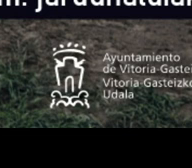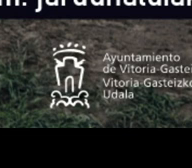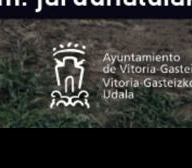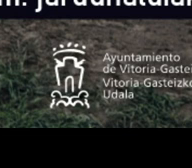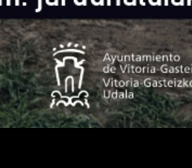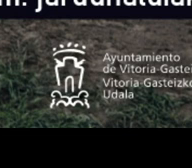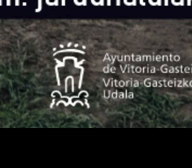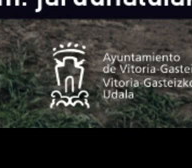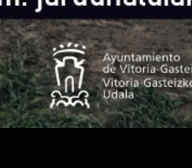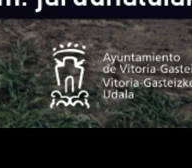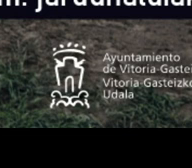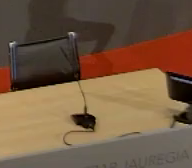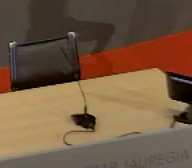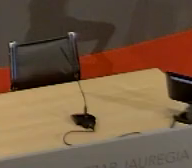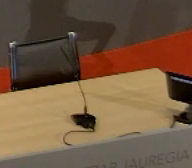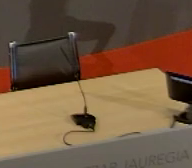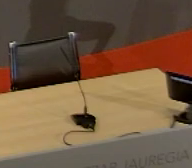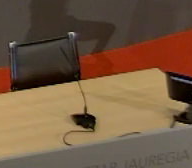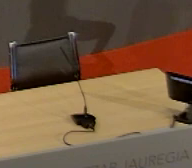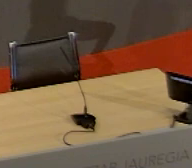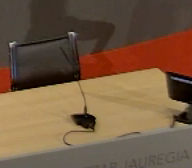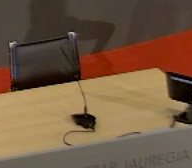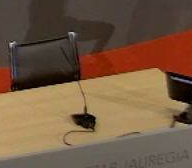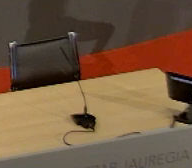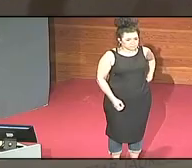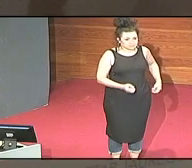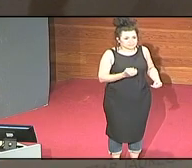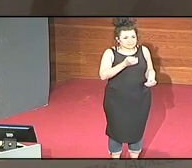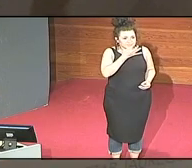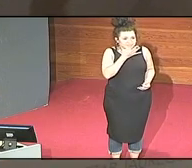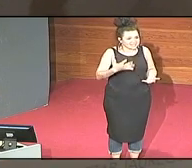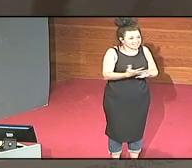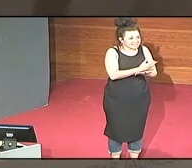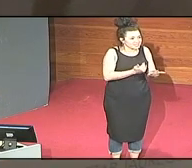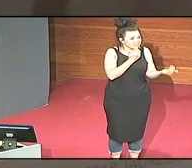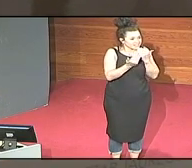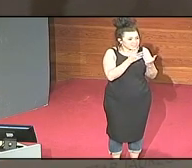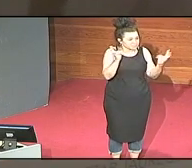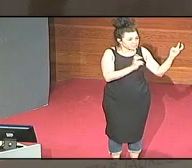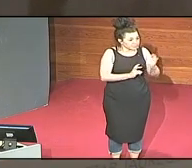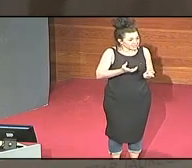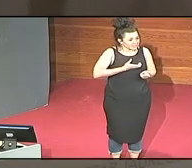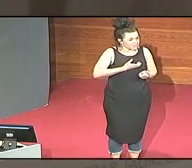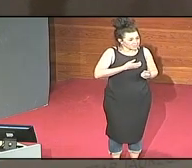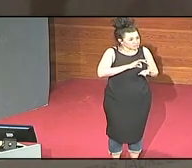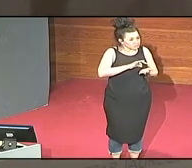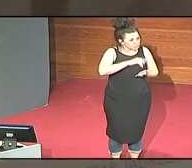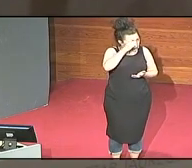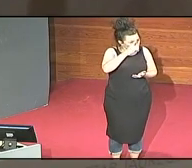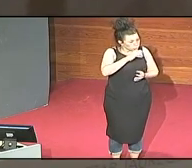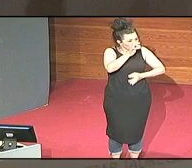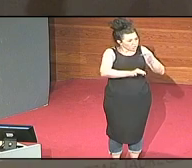arratsaldean guztioi eta eskerrik asko et ortega tic gasteiz caudal el checo culture servicio al canto la tur y coca se está lista la verdad libertad